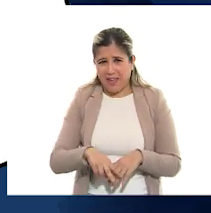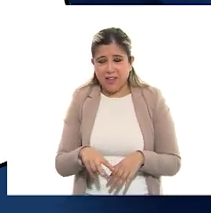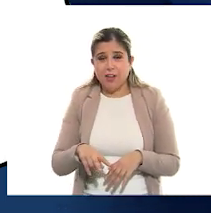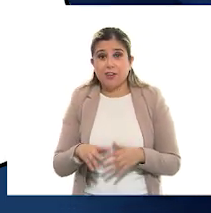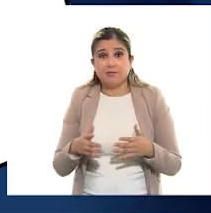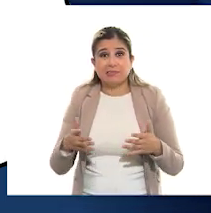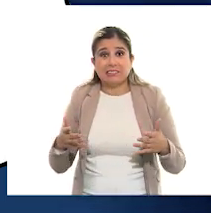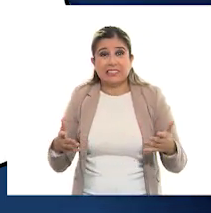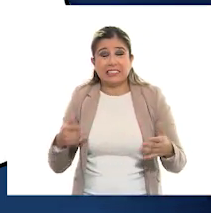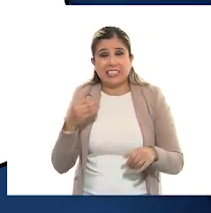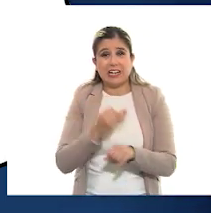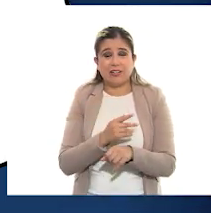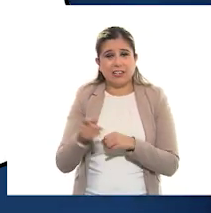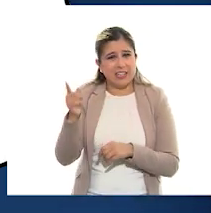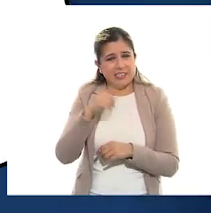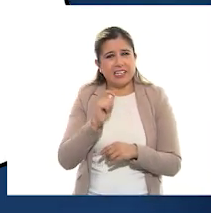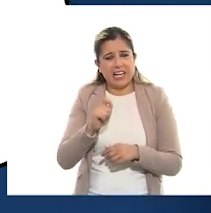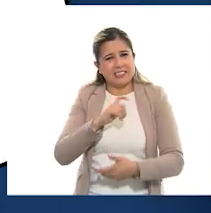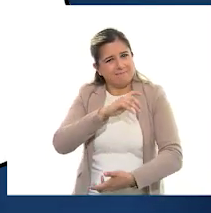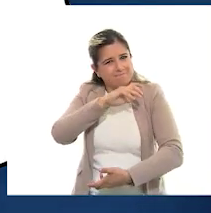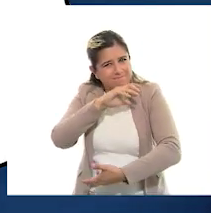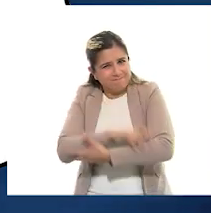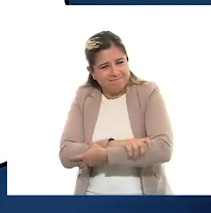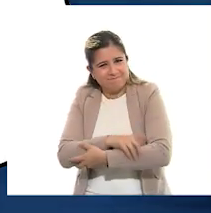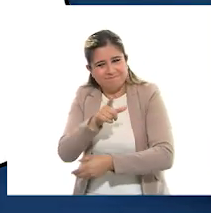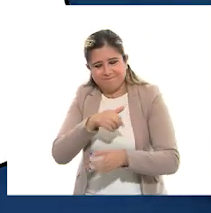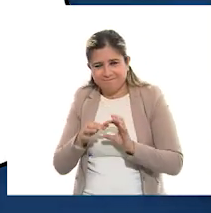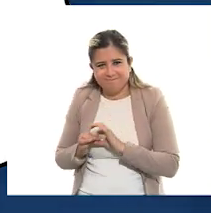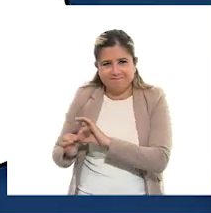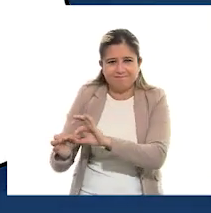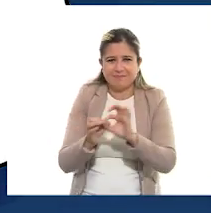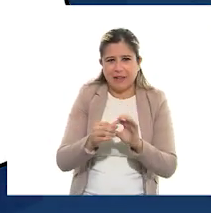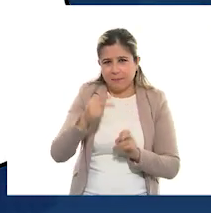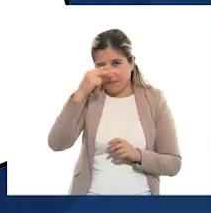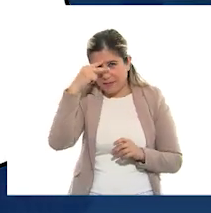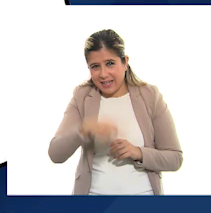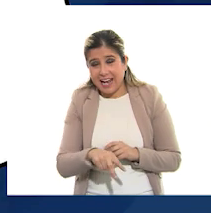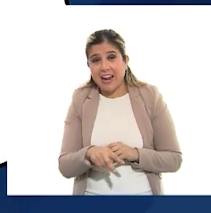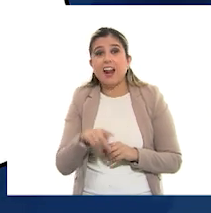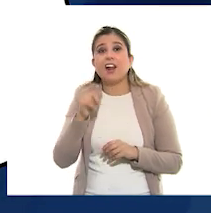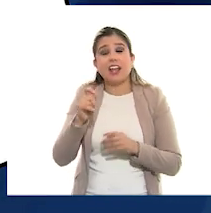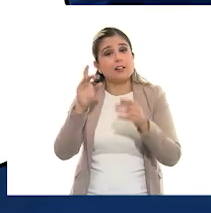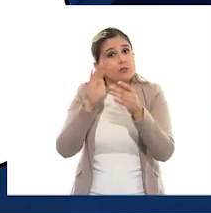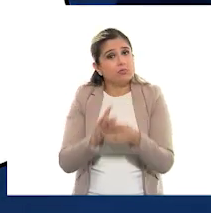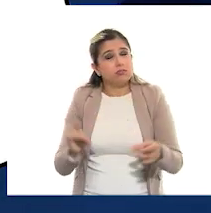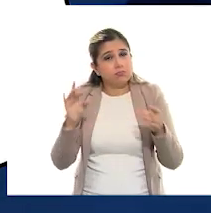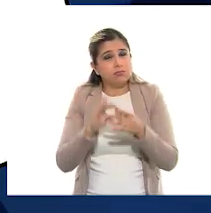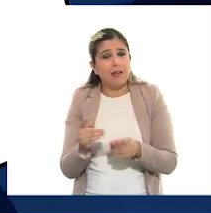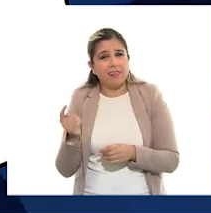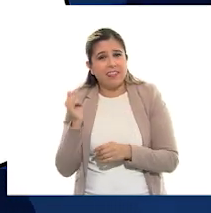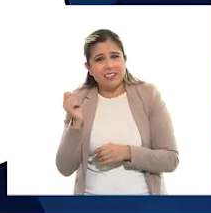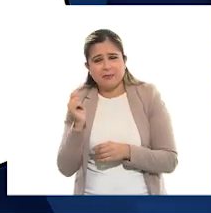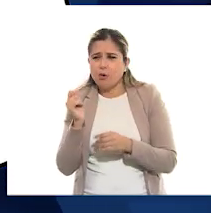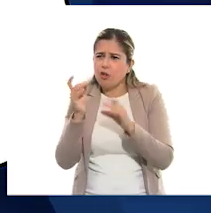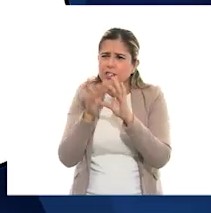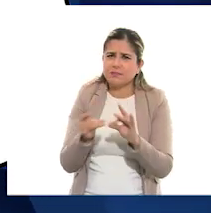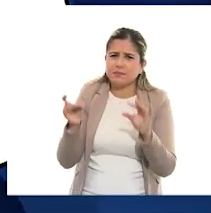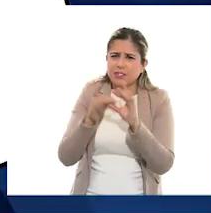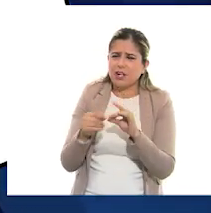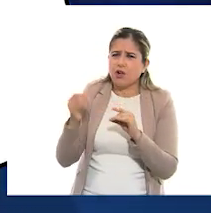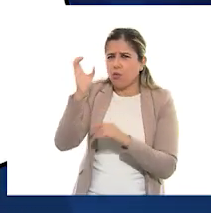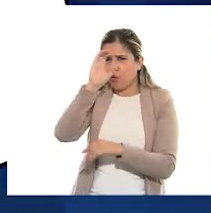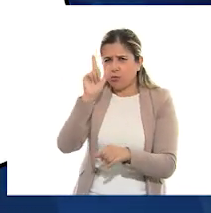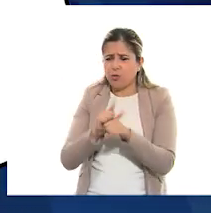de todo reconforta el ejemplo de solidaridad y de unidad de los mexicanos y los testimonios de la cultura que se ha construido